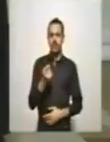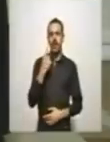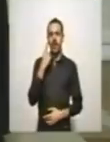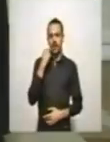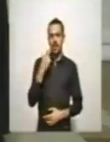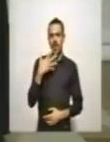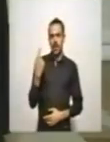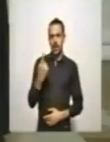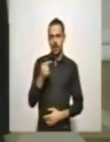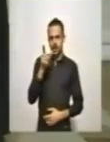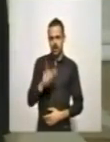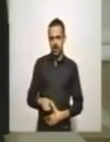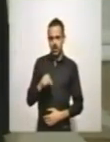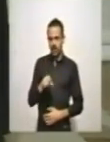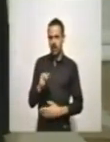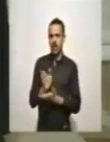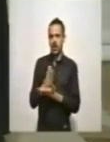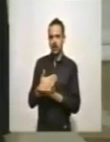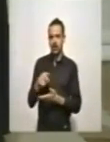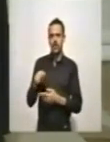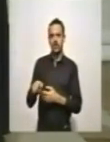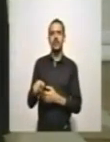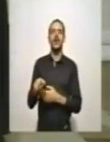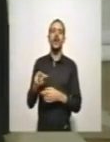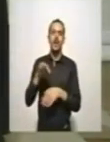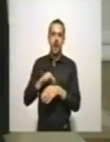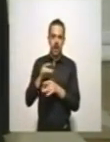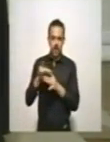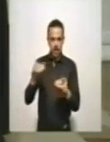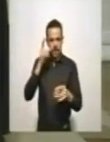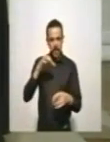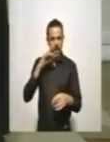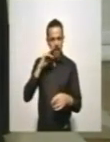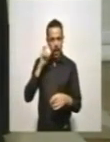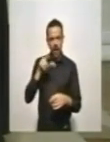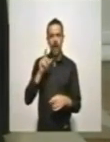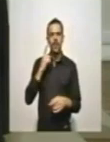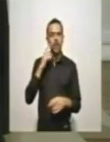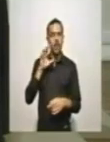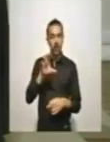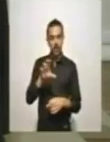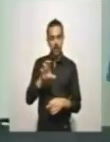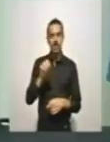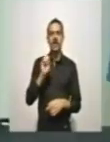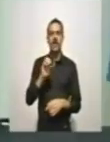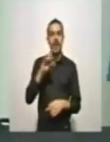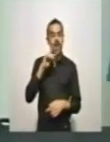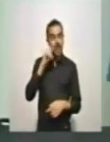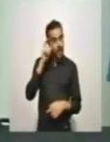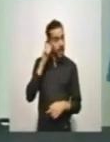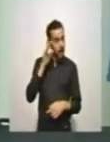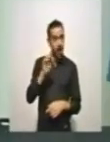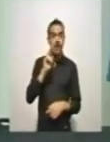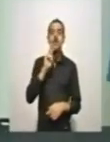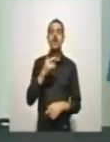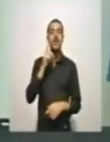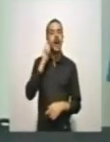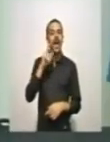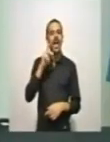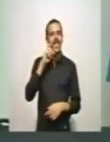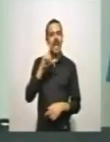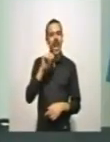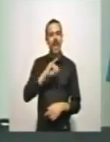de Epidemiología de la provincia, Diego Garcilaso. Buenos días. En primer lugar, describir la